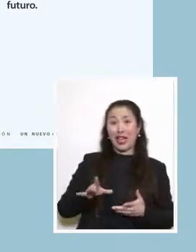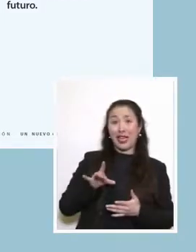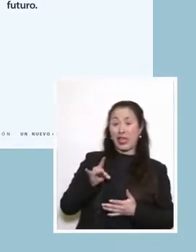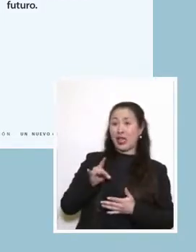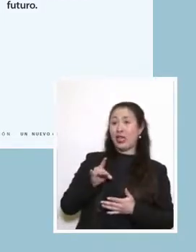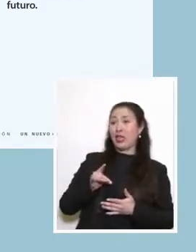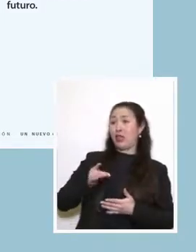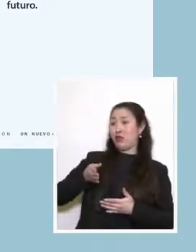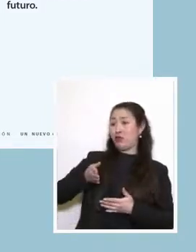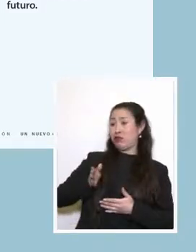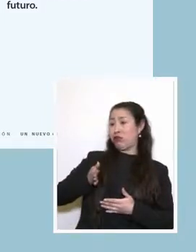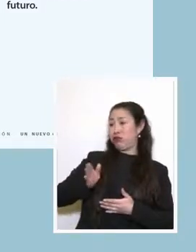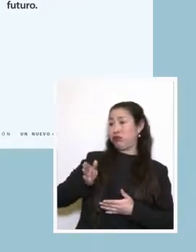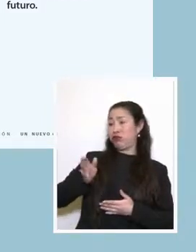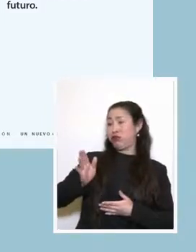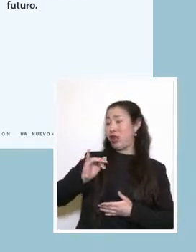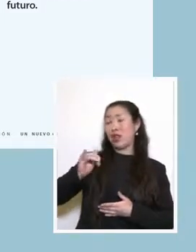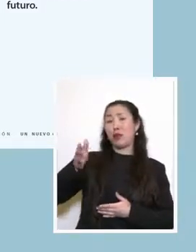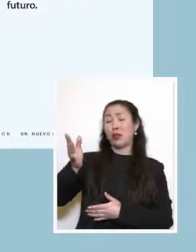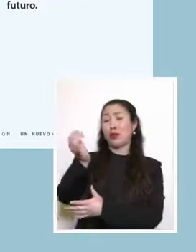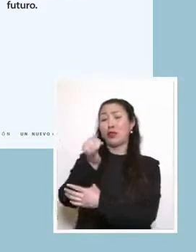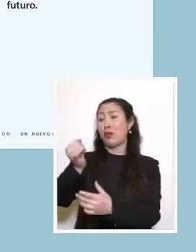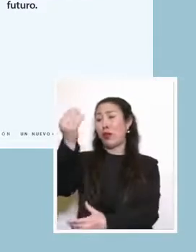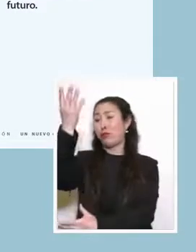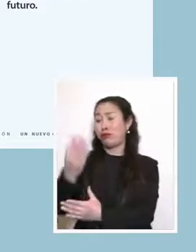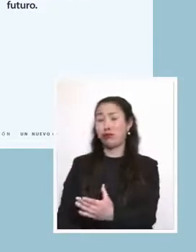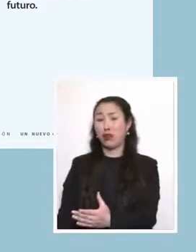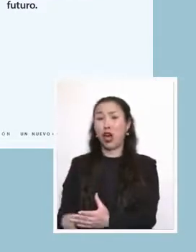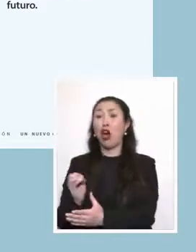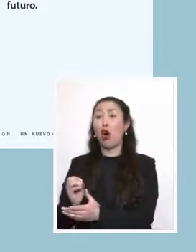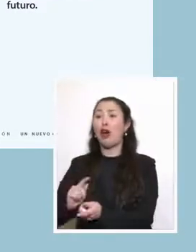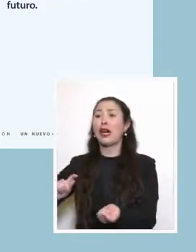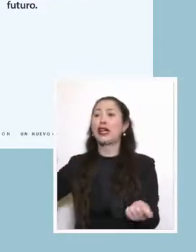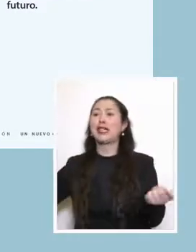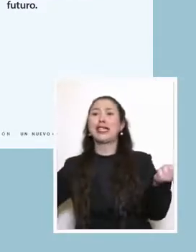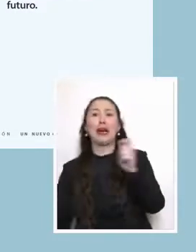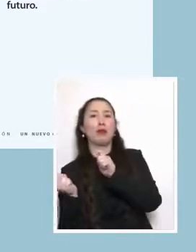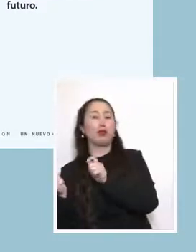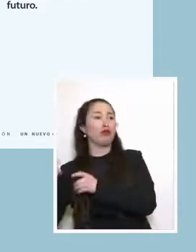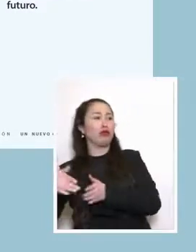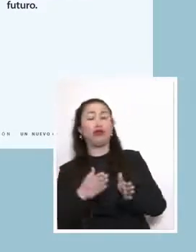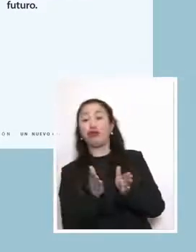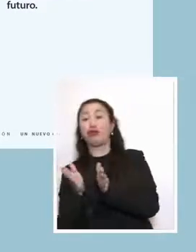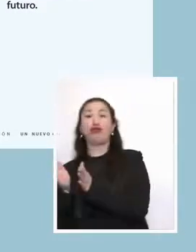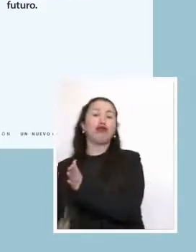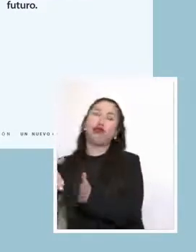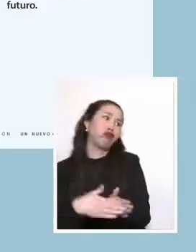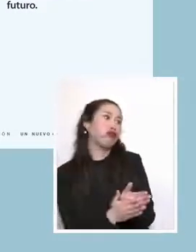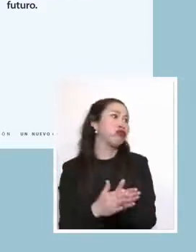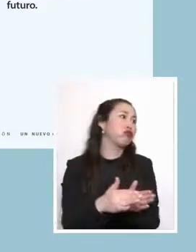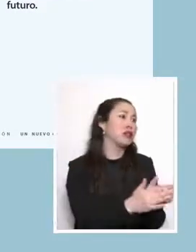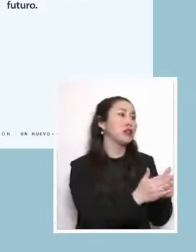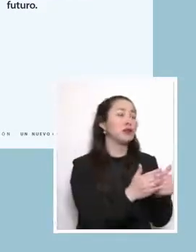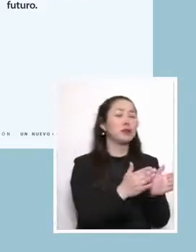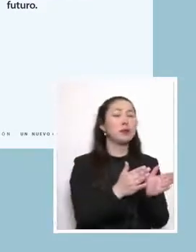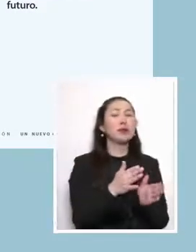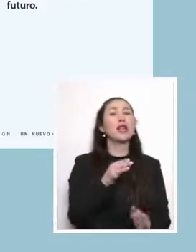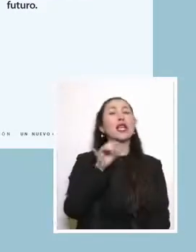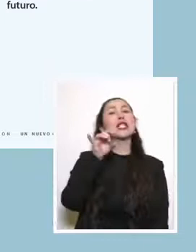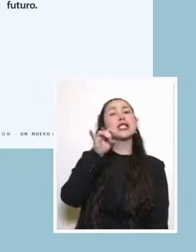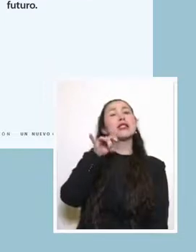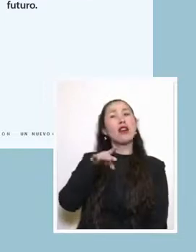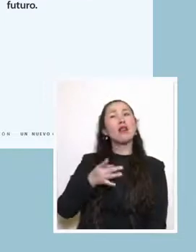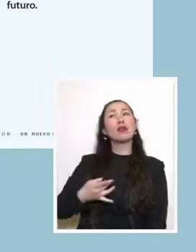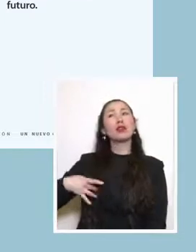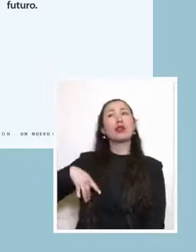trayectoria insostenible o cambiar radicalmente nuestro rumbo. Sabemos de que la educación